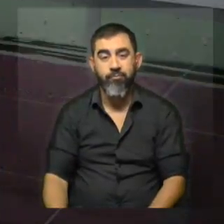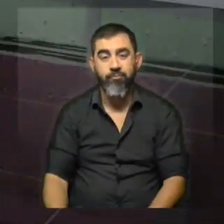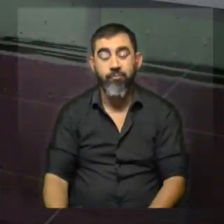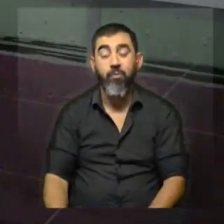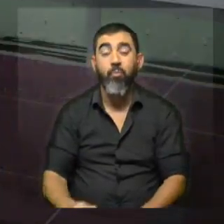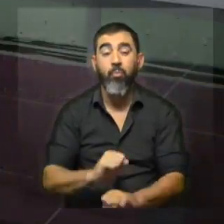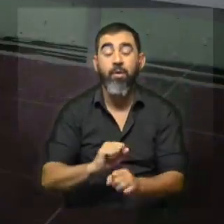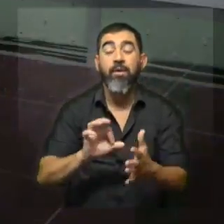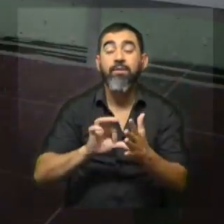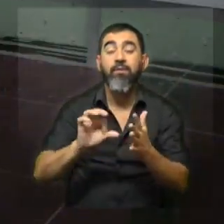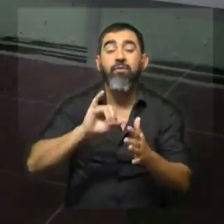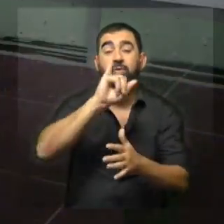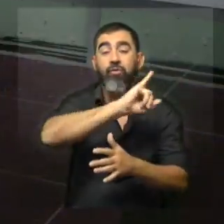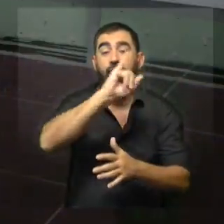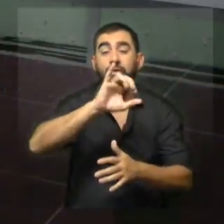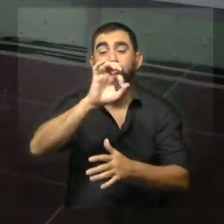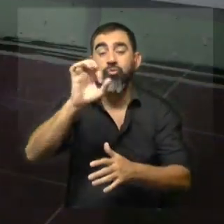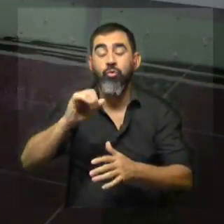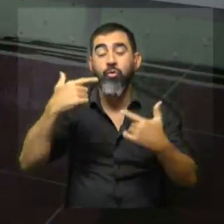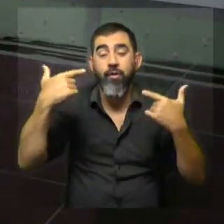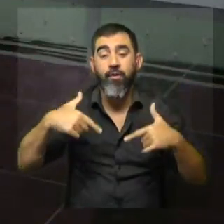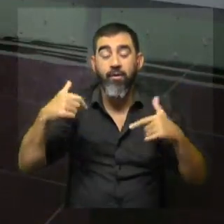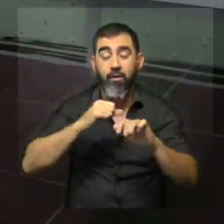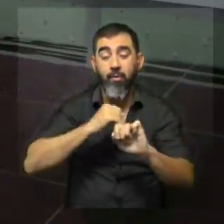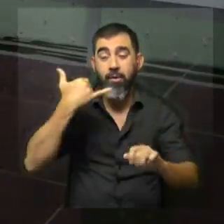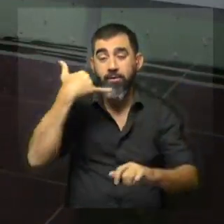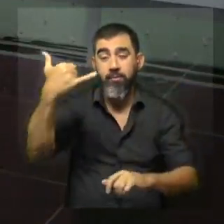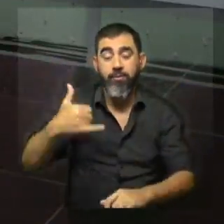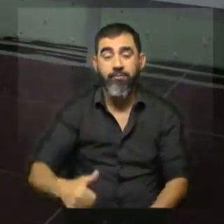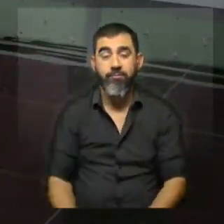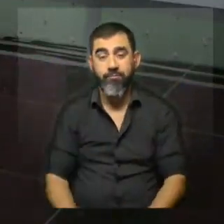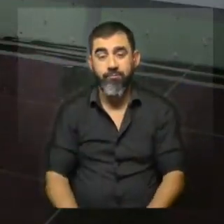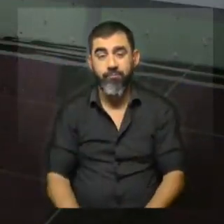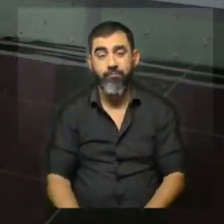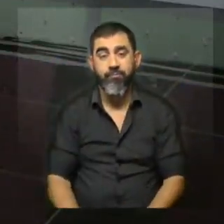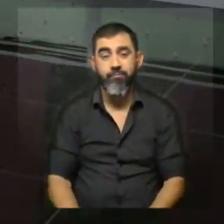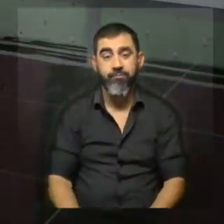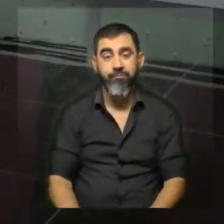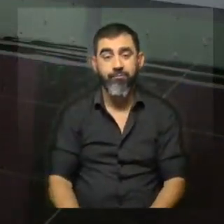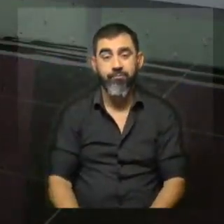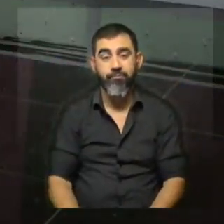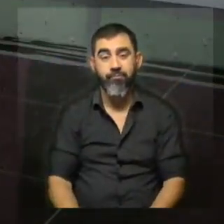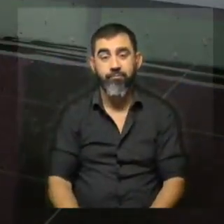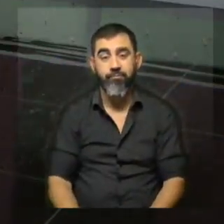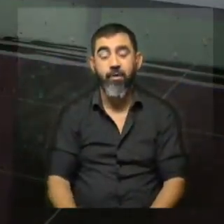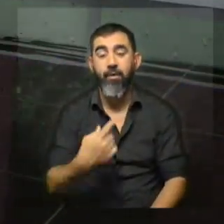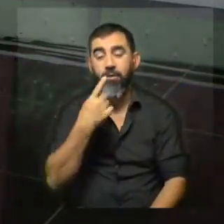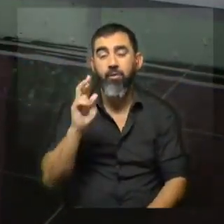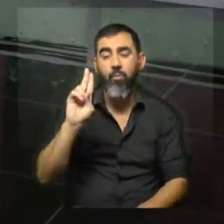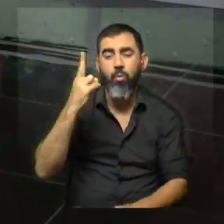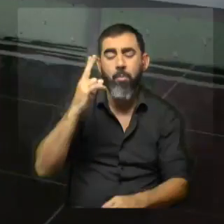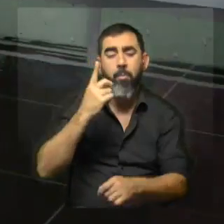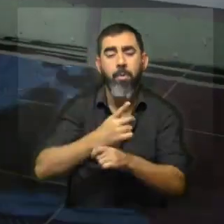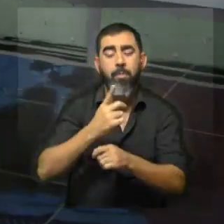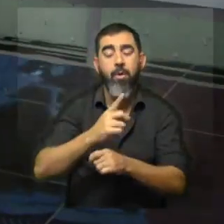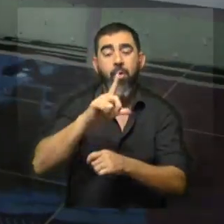de zoológico de la intendencia. Ah, me parece que llamar, podría ser interesante para. Porque me parece que acá dicen que murió primero el Leo que la